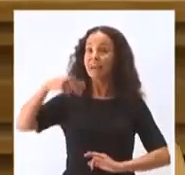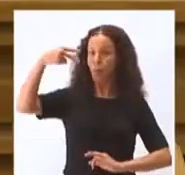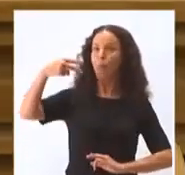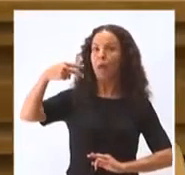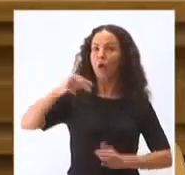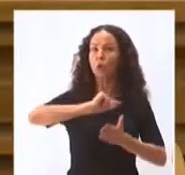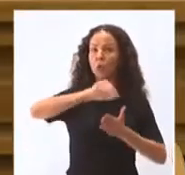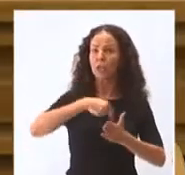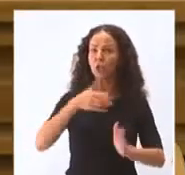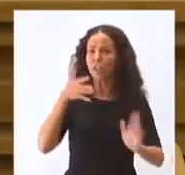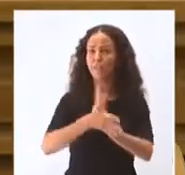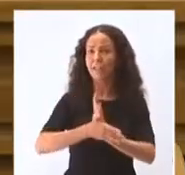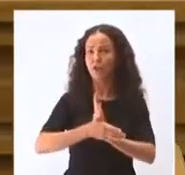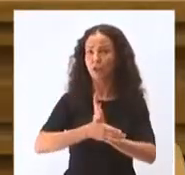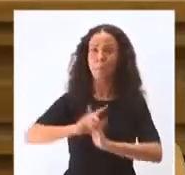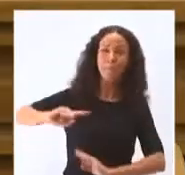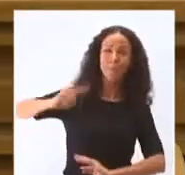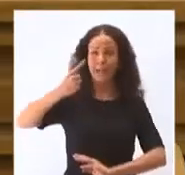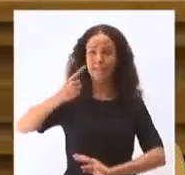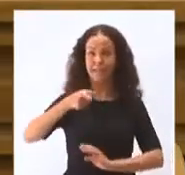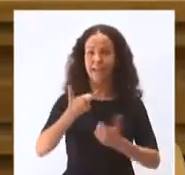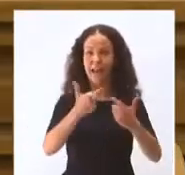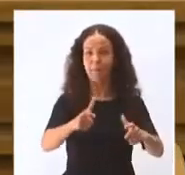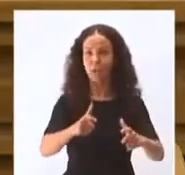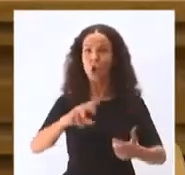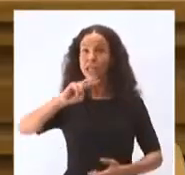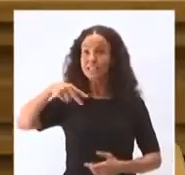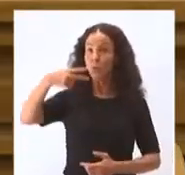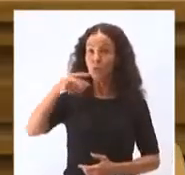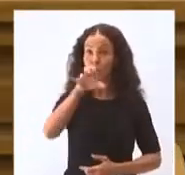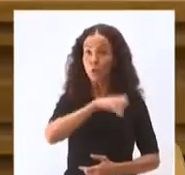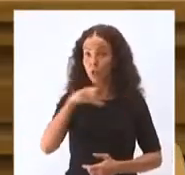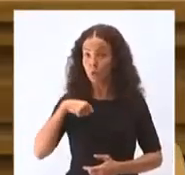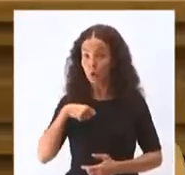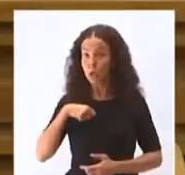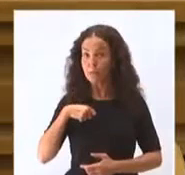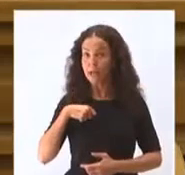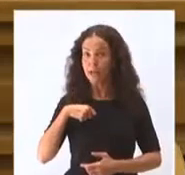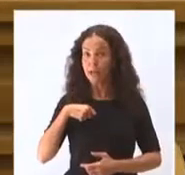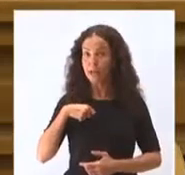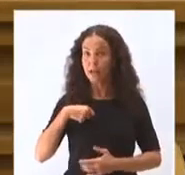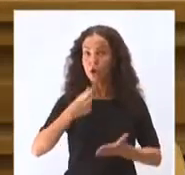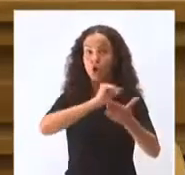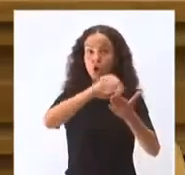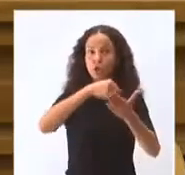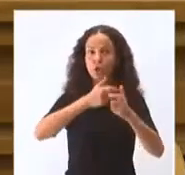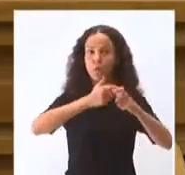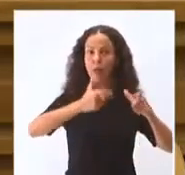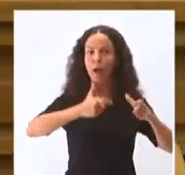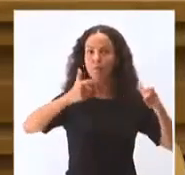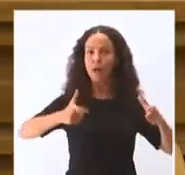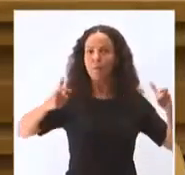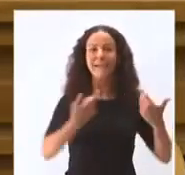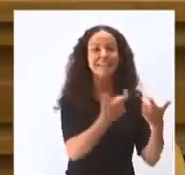además indefinidos en este ámbito y la segunda donde más se han aumentado los contratos en los distintos sectores